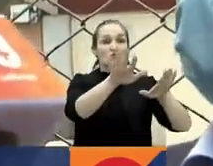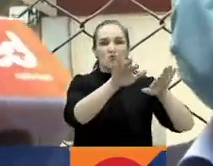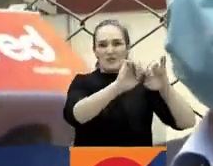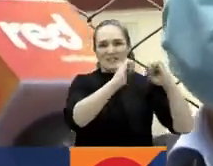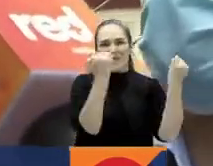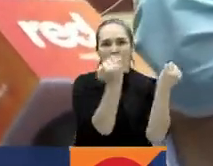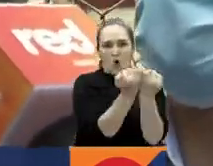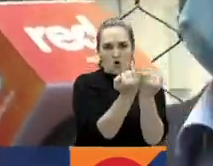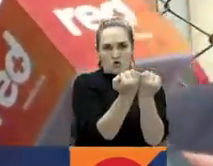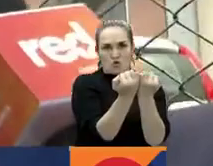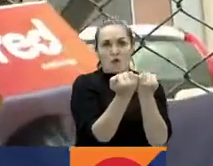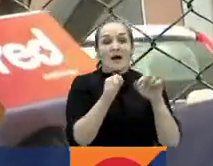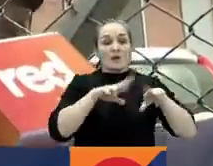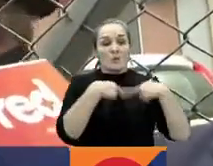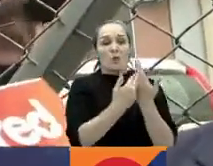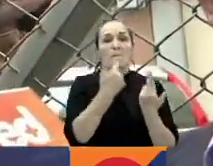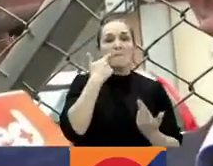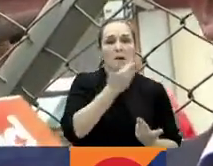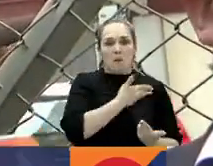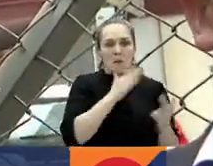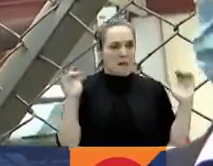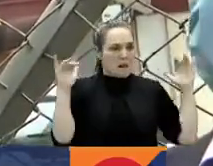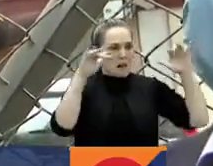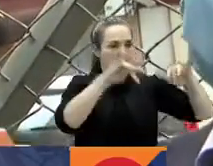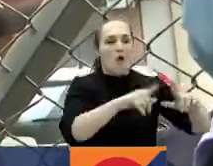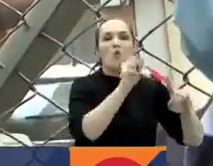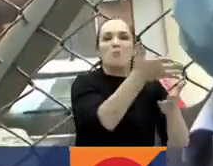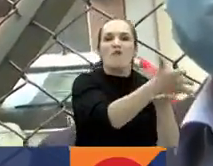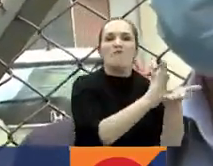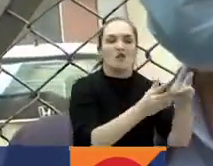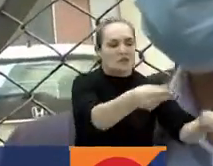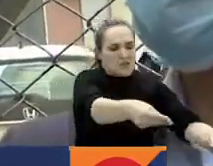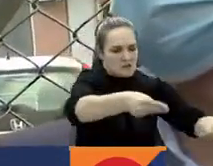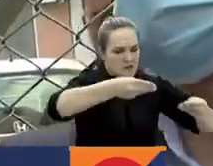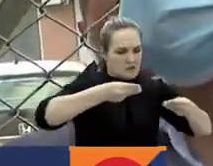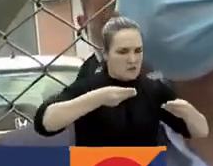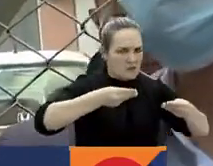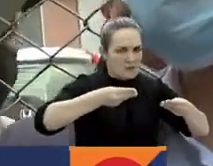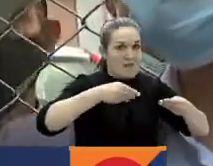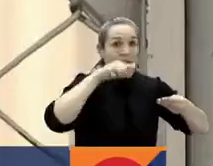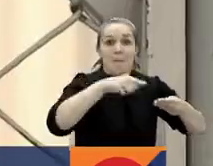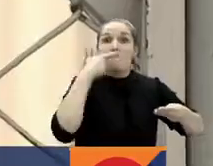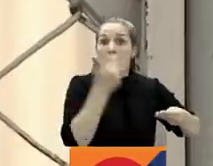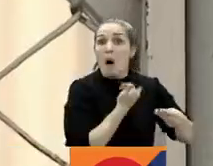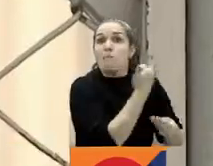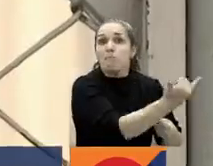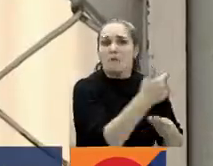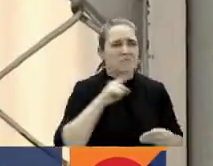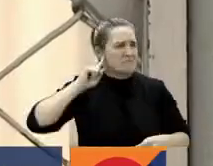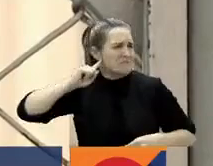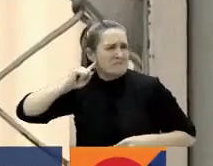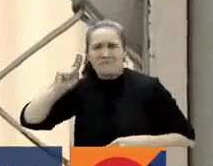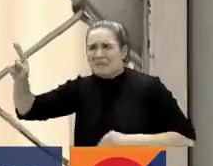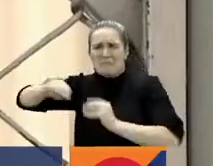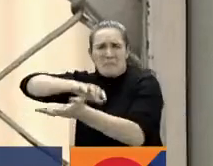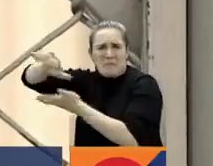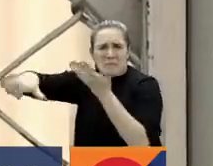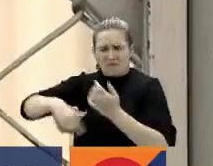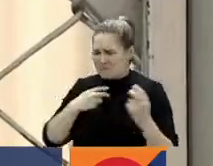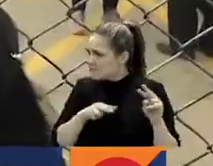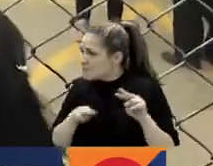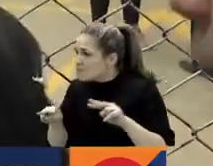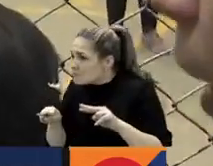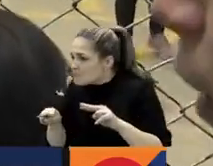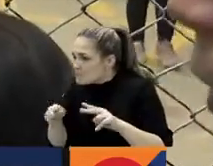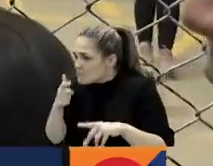periodo. En el momento en que sucedieron las cosas, pues se escuchó que comenzaron a gritar los estudiantes. Mientras el joven estudiante